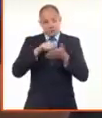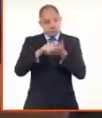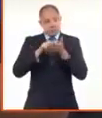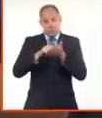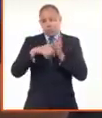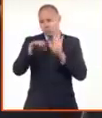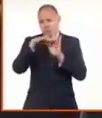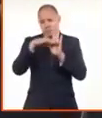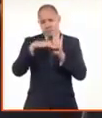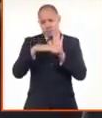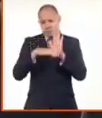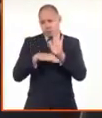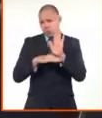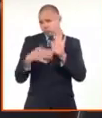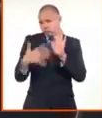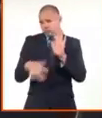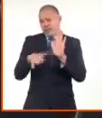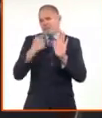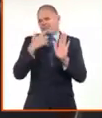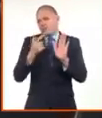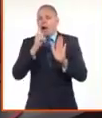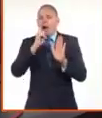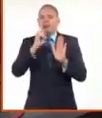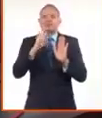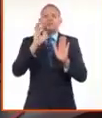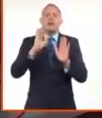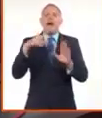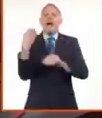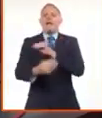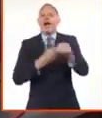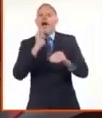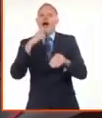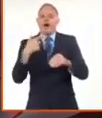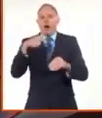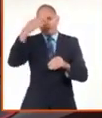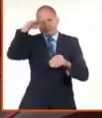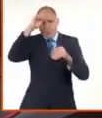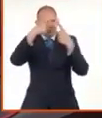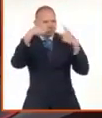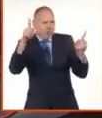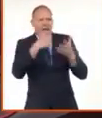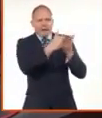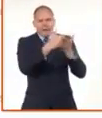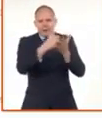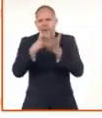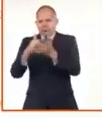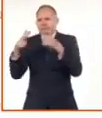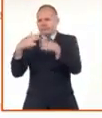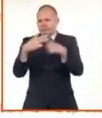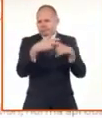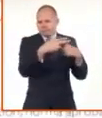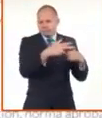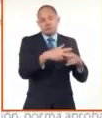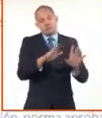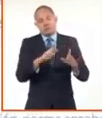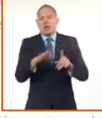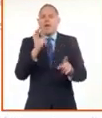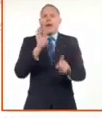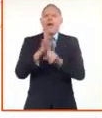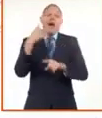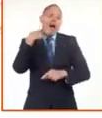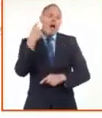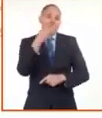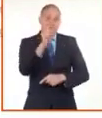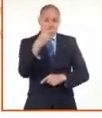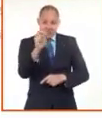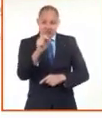servicios enfocados a la transformación digital de varias entidades en el país. Pero no es todo. Desde el 2020, cuando aún fungía como forma de gestión